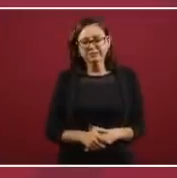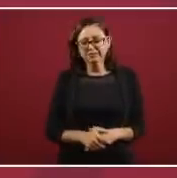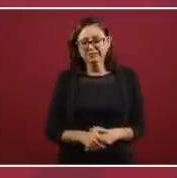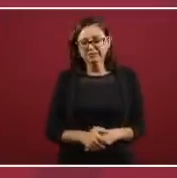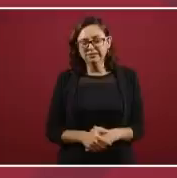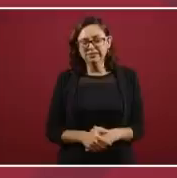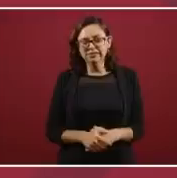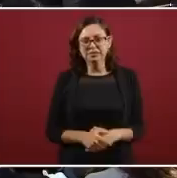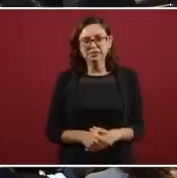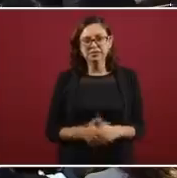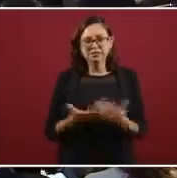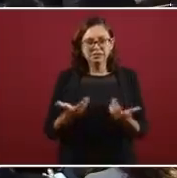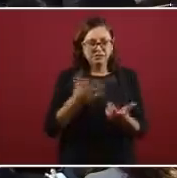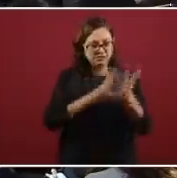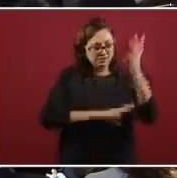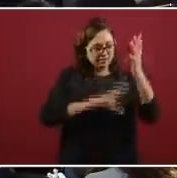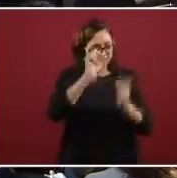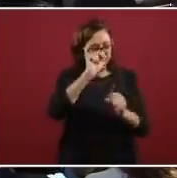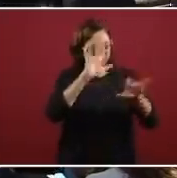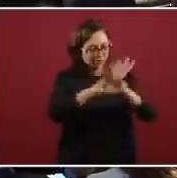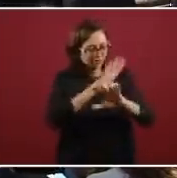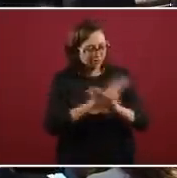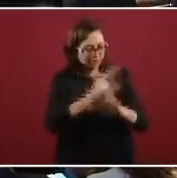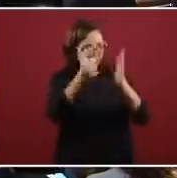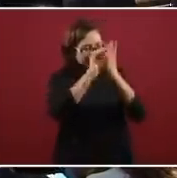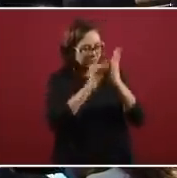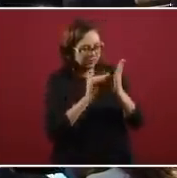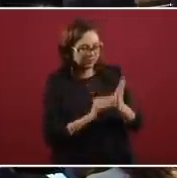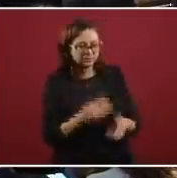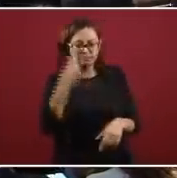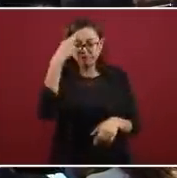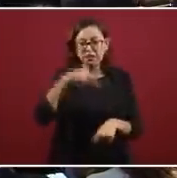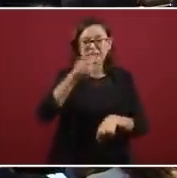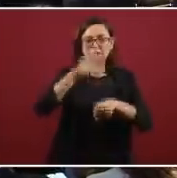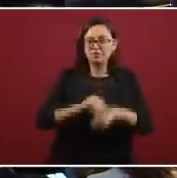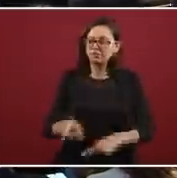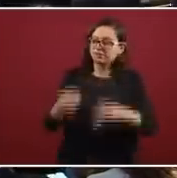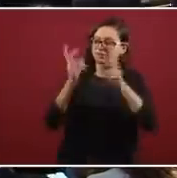Modificaron la Constitución para permitir el saqueo.